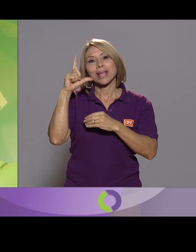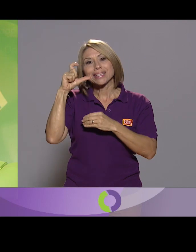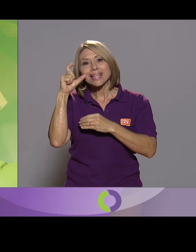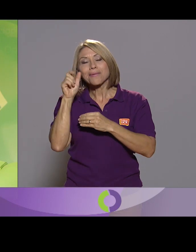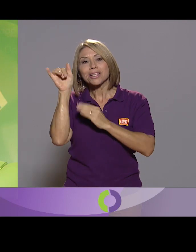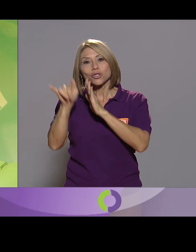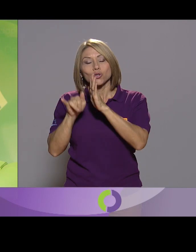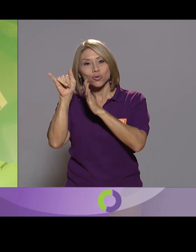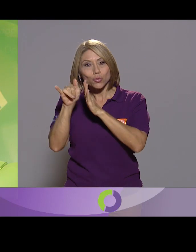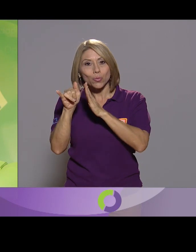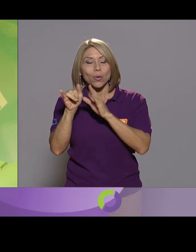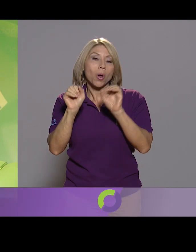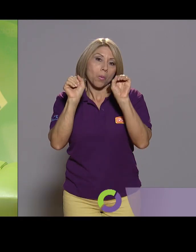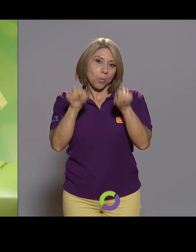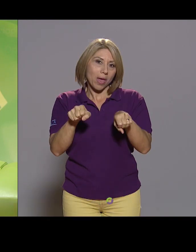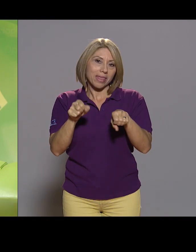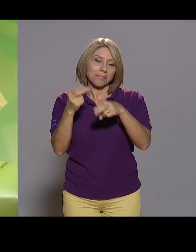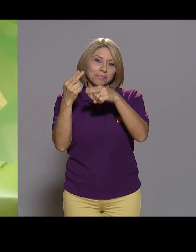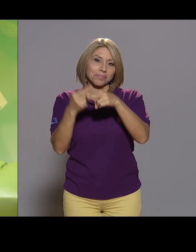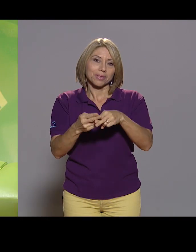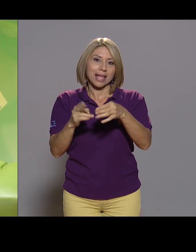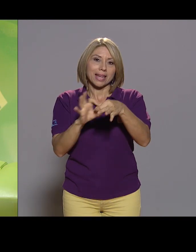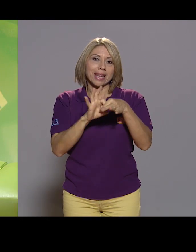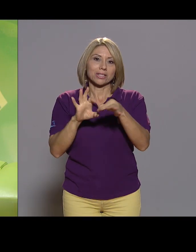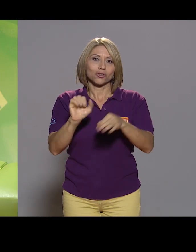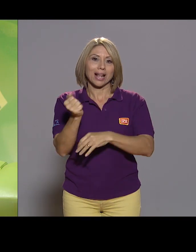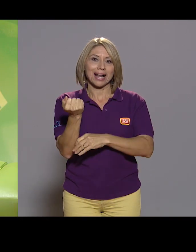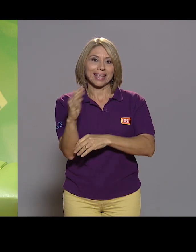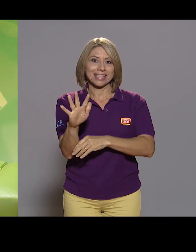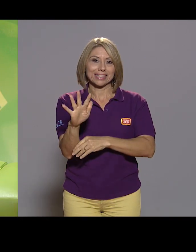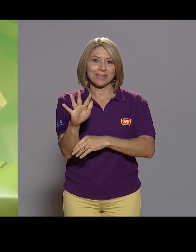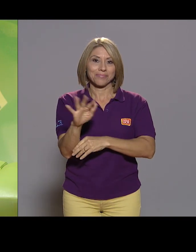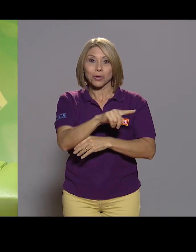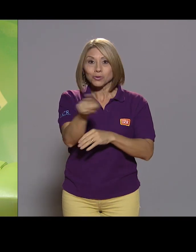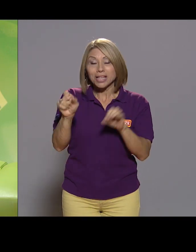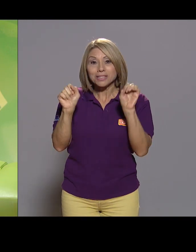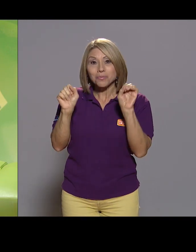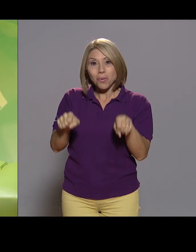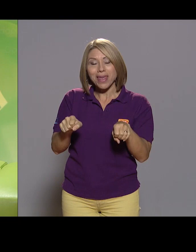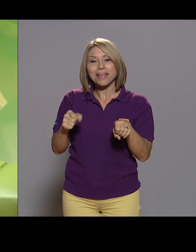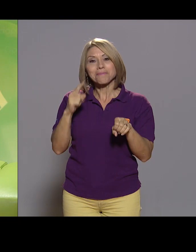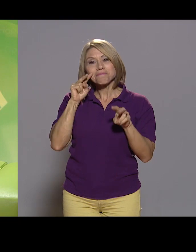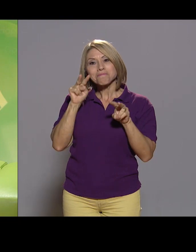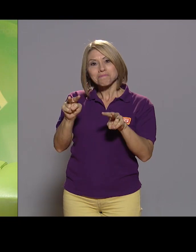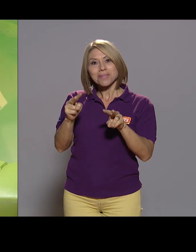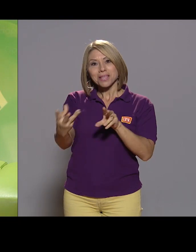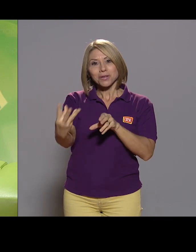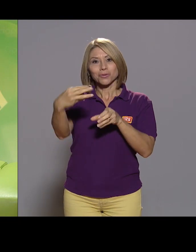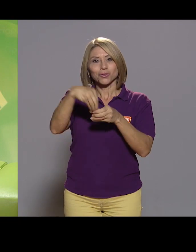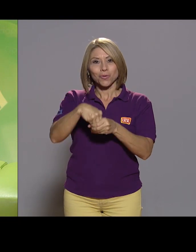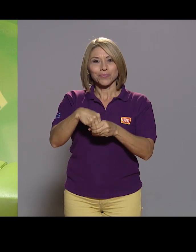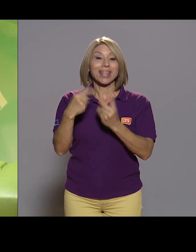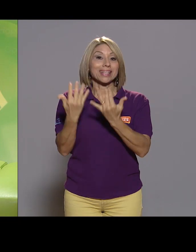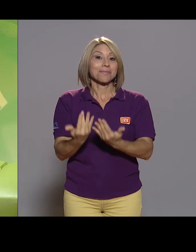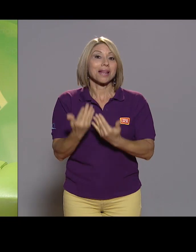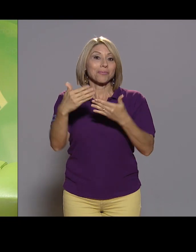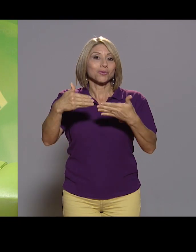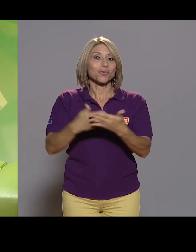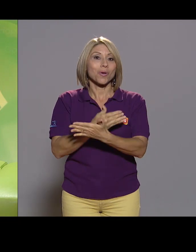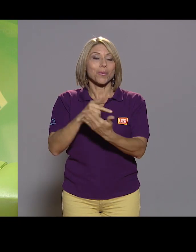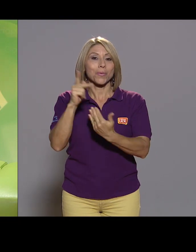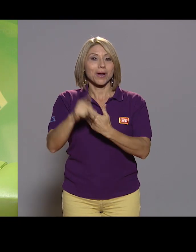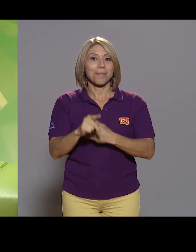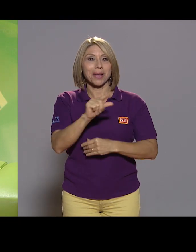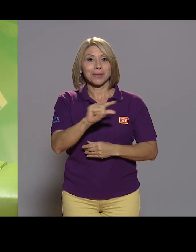como Nexos Canal 15 para que se mantengan también entre semana apuntados con la inclusión. Le esperamos con una nueva edición la próxima